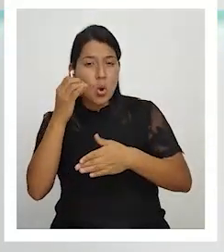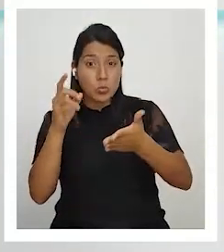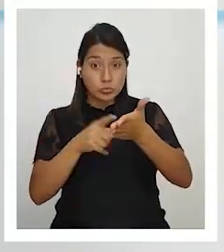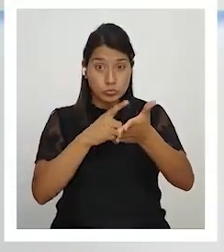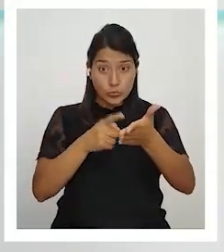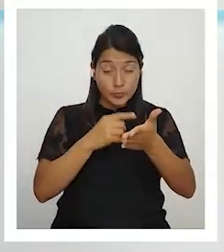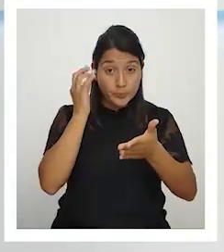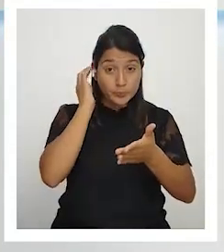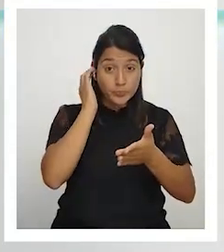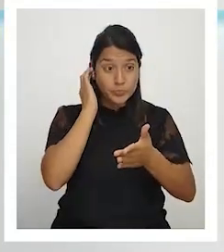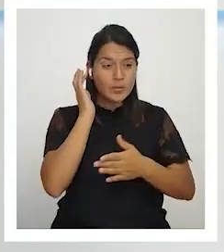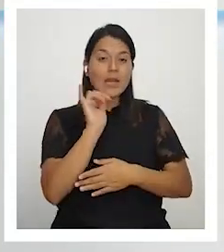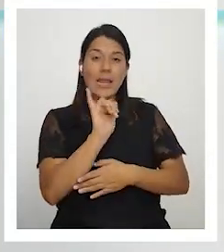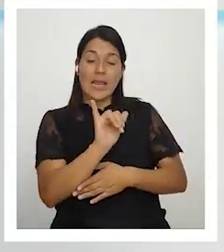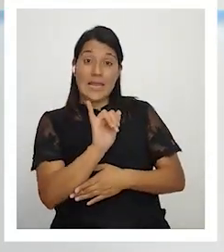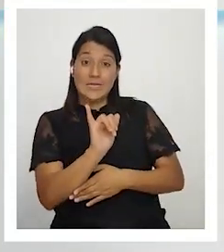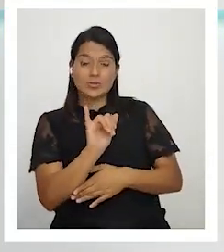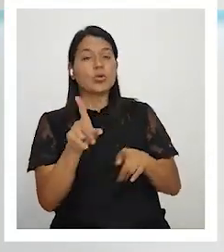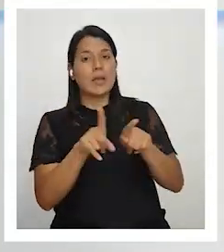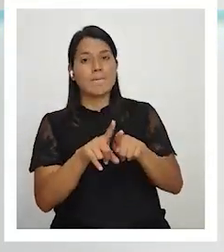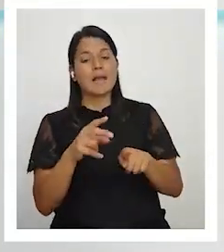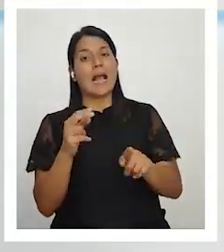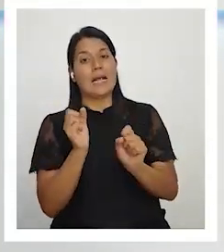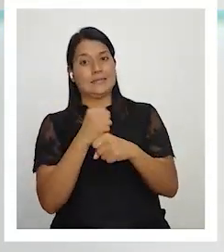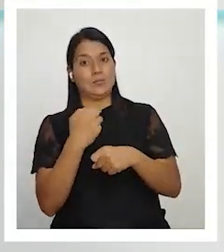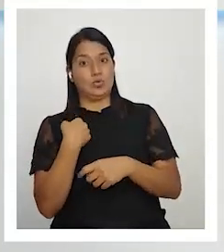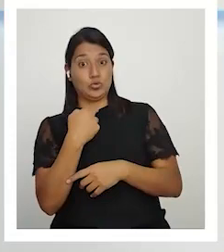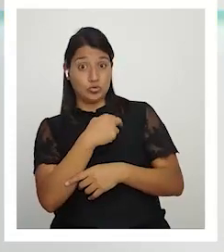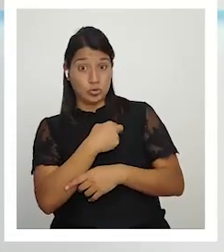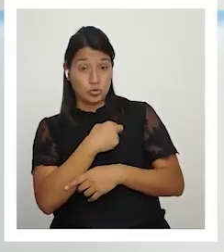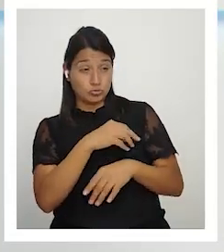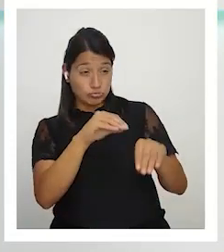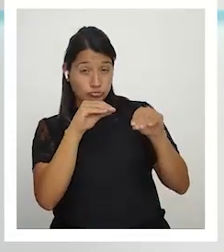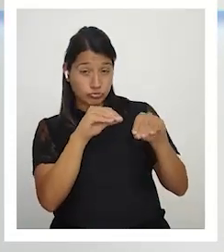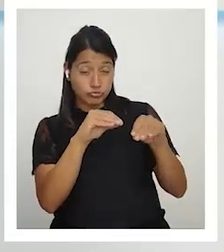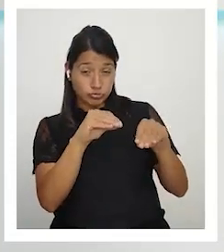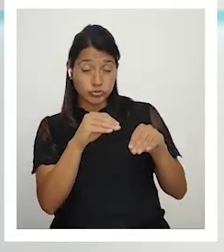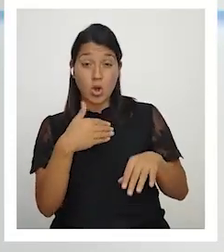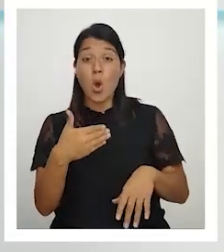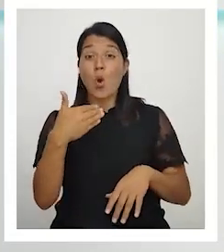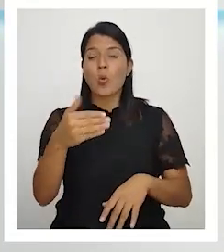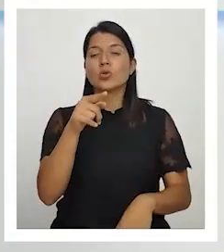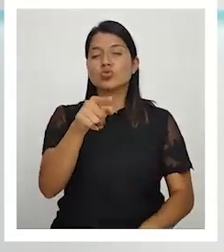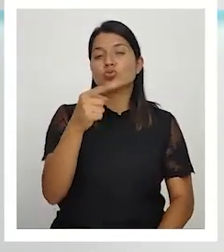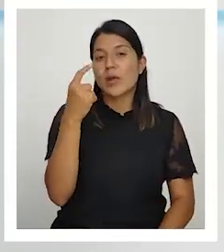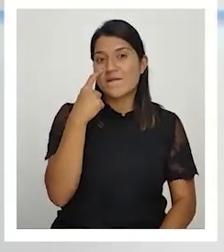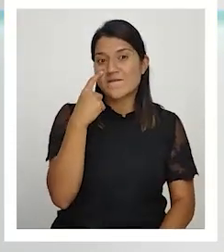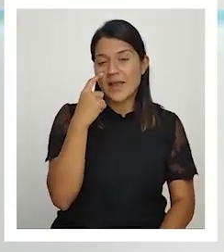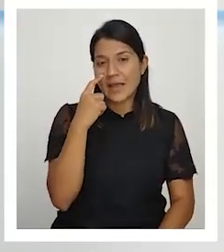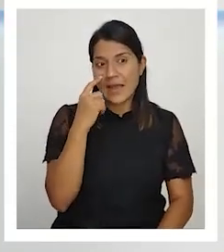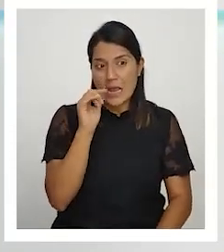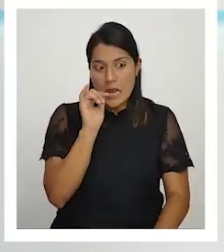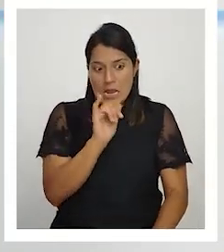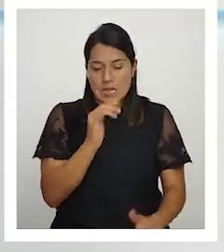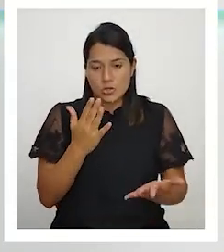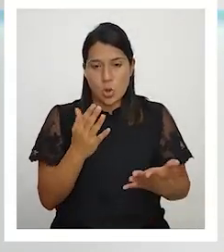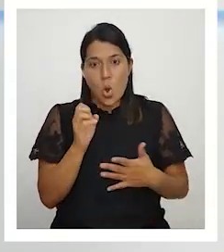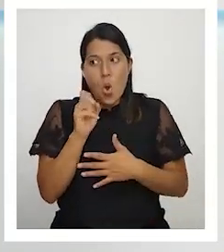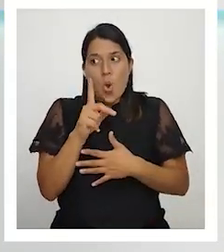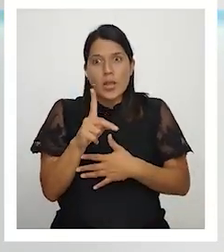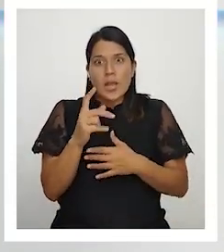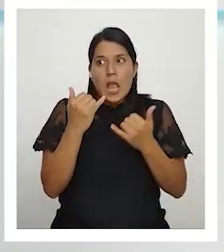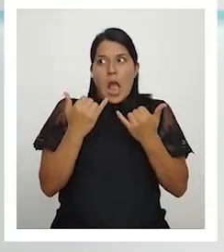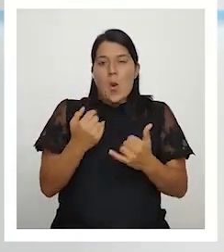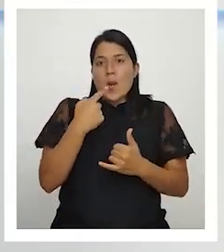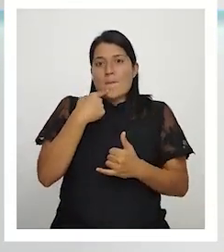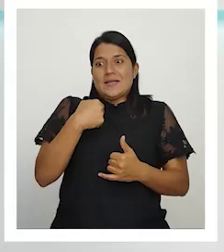ese tipo de cosas las hace Jupema. Bueno, cuando usted ve una cosa de estas donde usted dice, bueno, me están incrementando